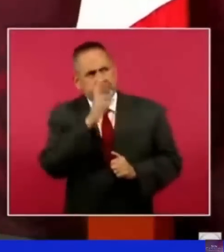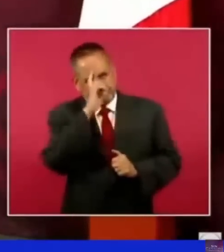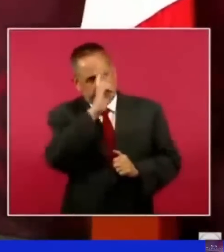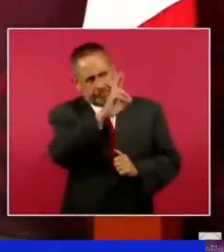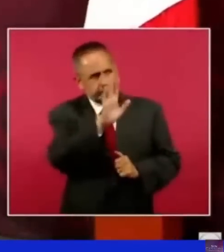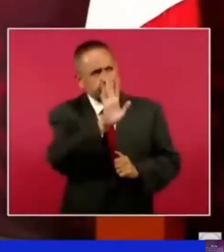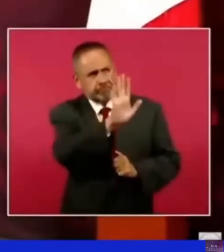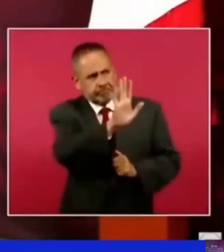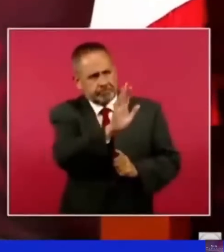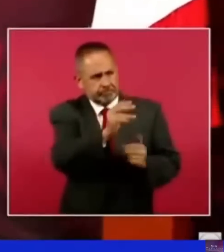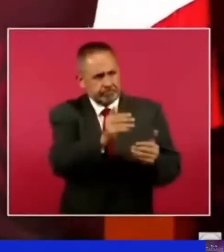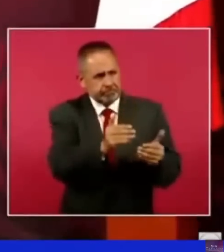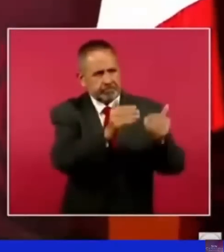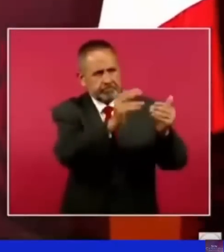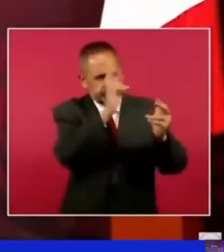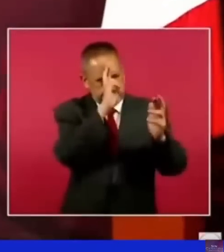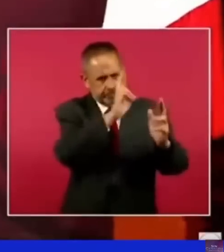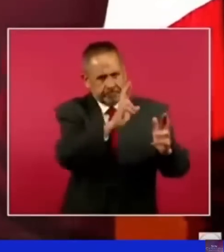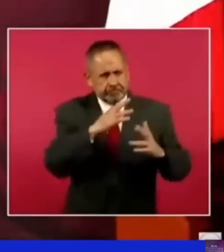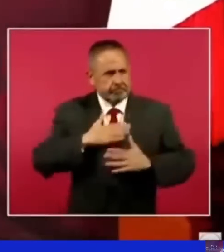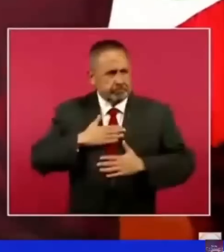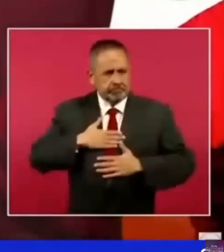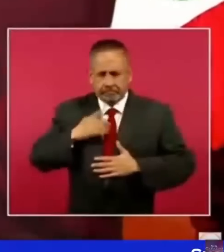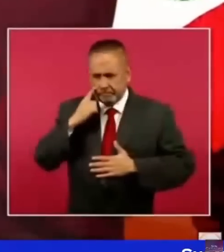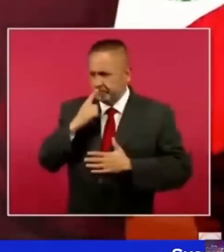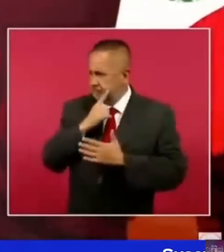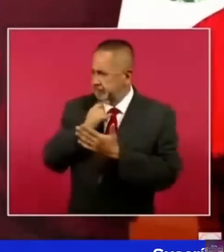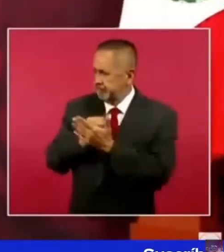respetando nuestras soberanías.